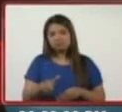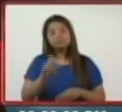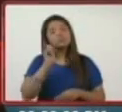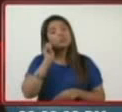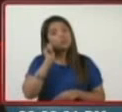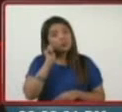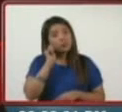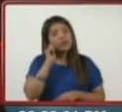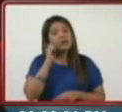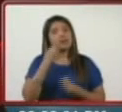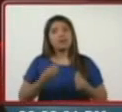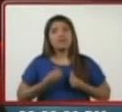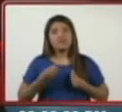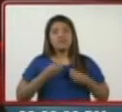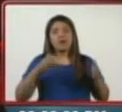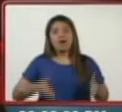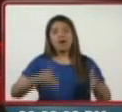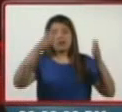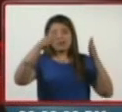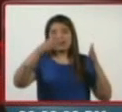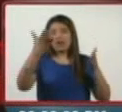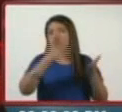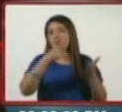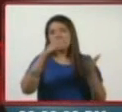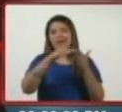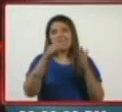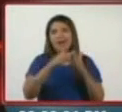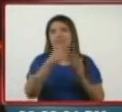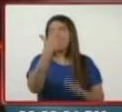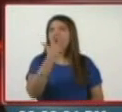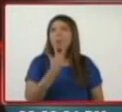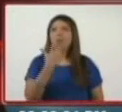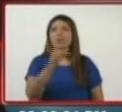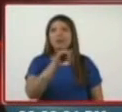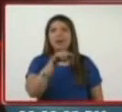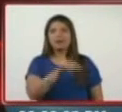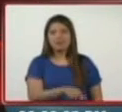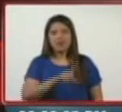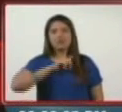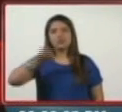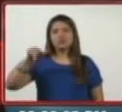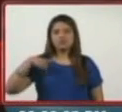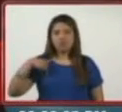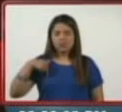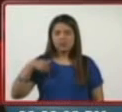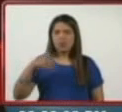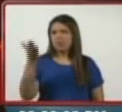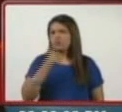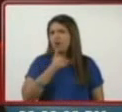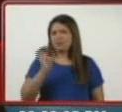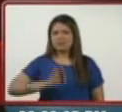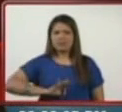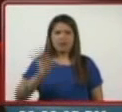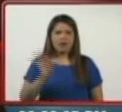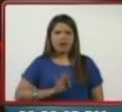a las mujeres que están acá, los refugiados, los pobres que están acá. Y nosotros no hemos tenido absolutamente